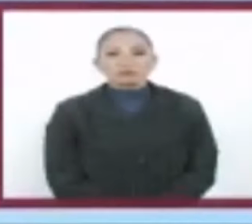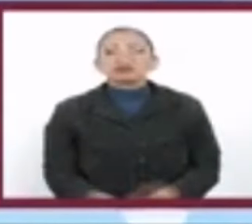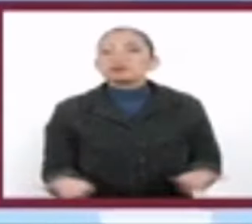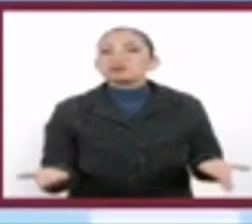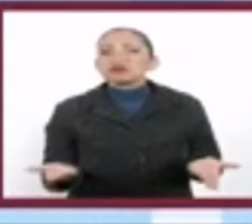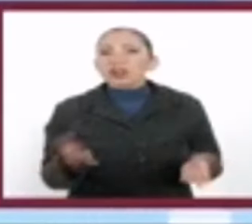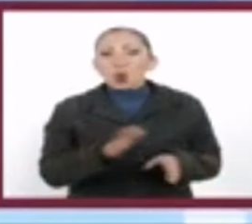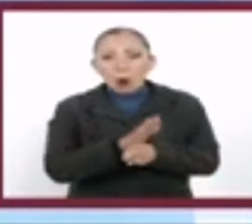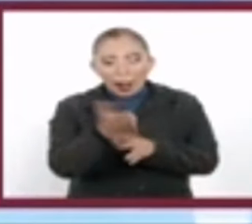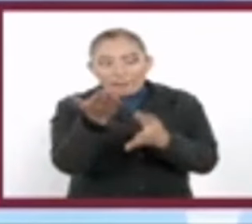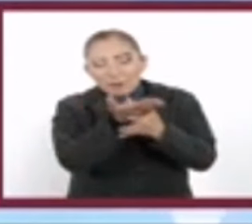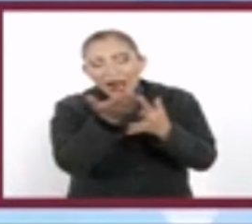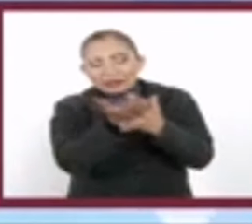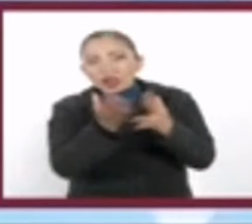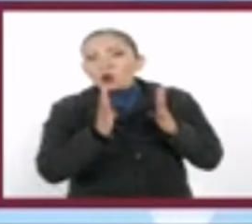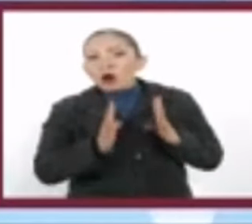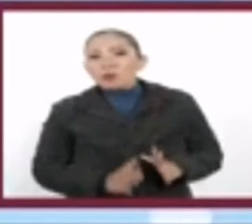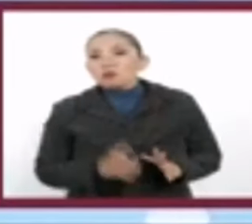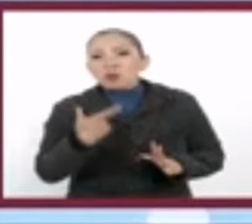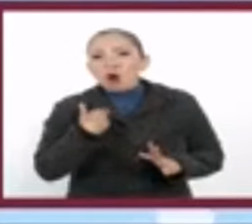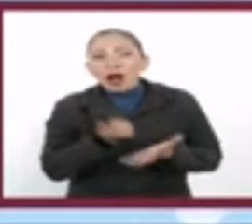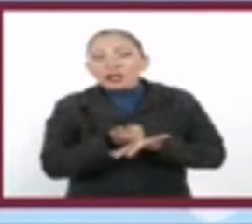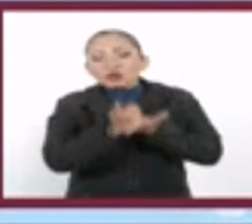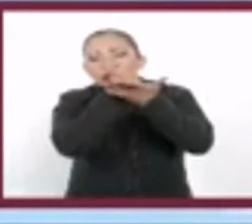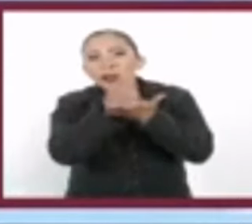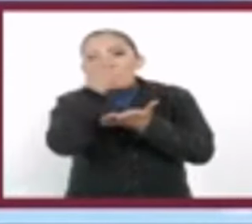¿Qué órganos participan al responder?